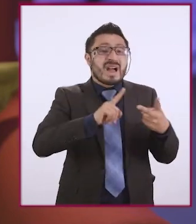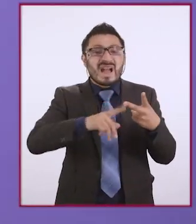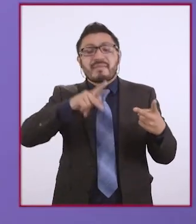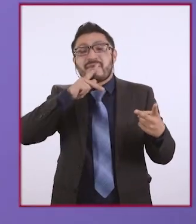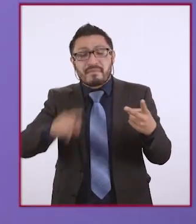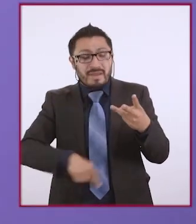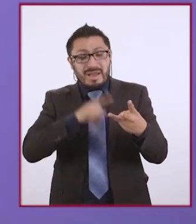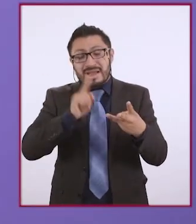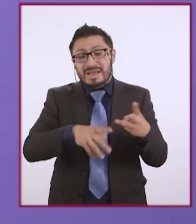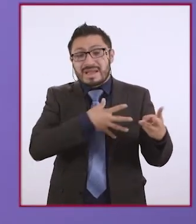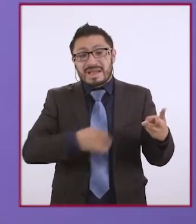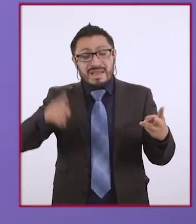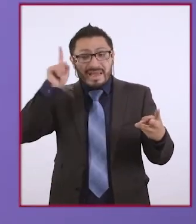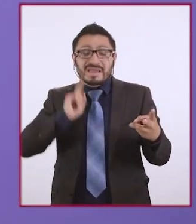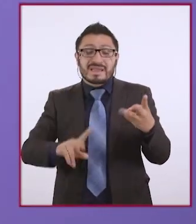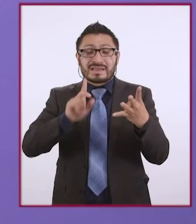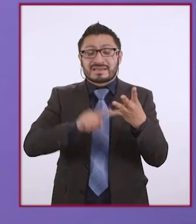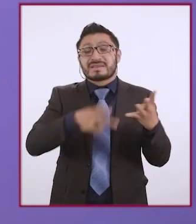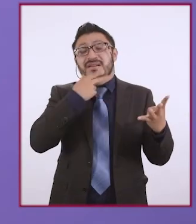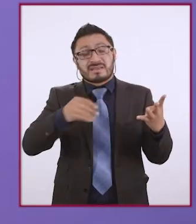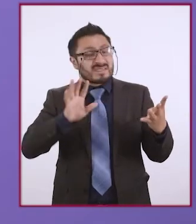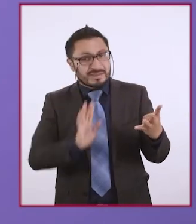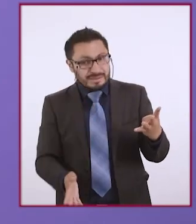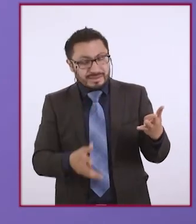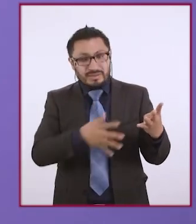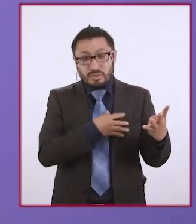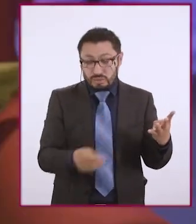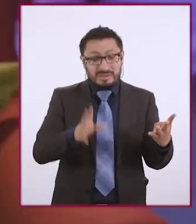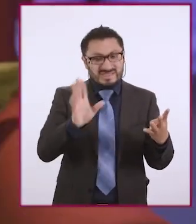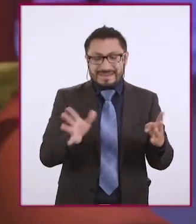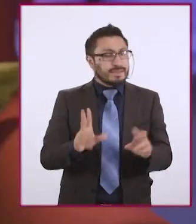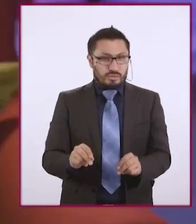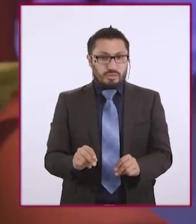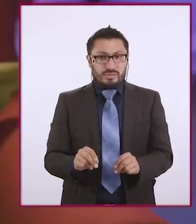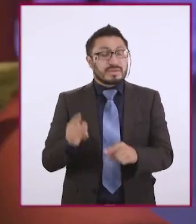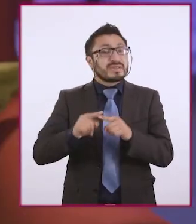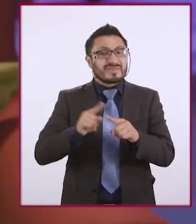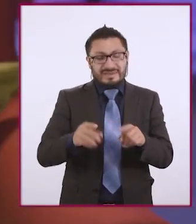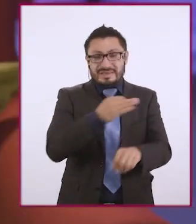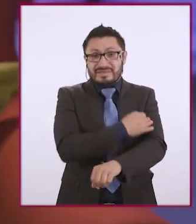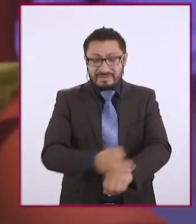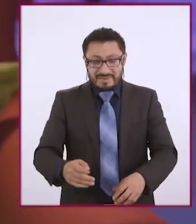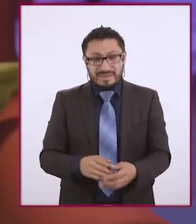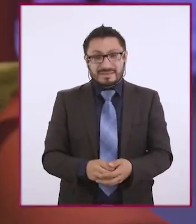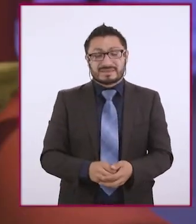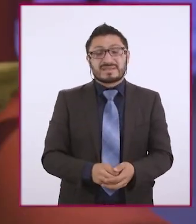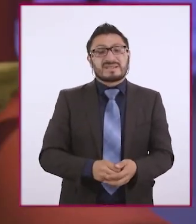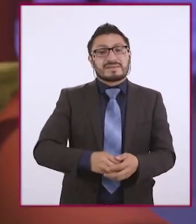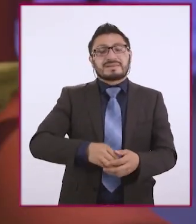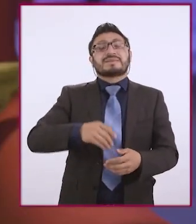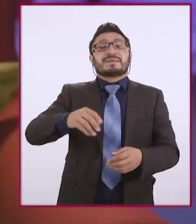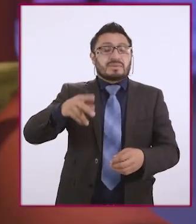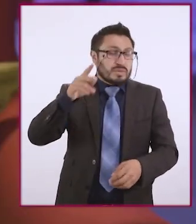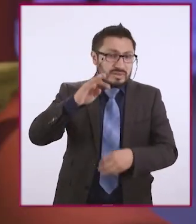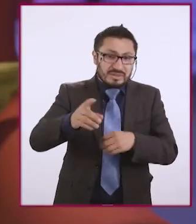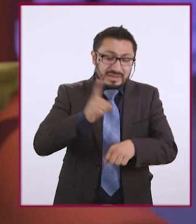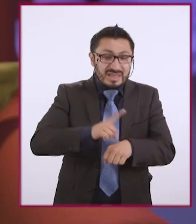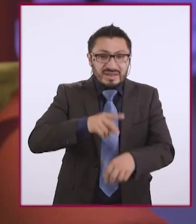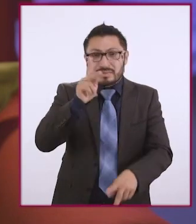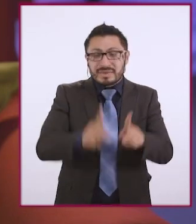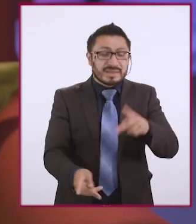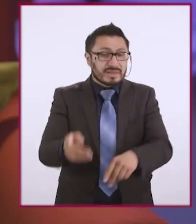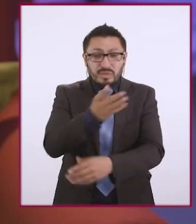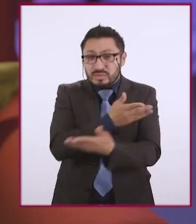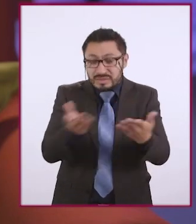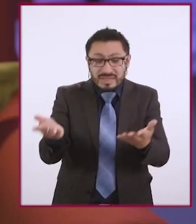hijas e hijos. Conocer nuestros derechos es nuestra responsabilidad. Todos los días, cuando platico con ustedes, con mi familia, cuando